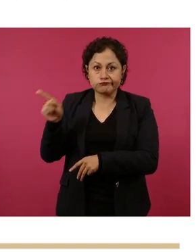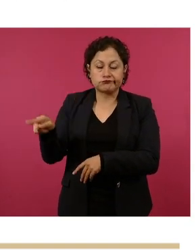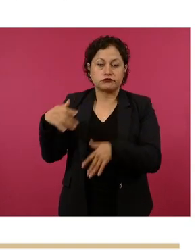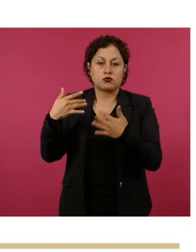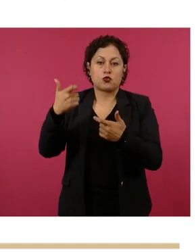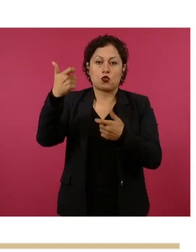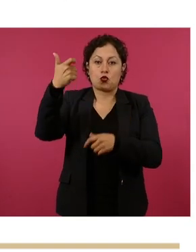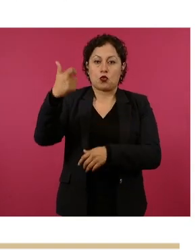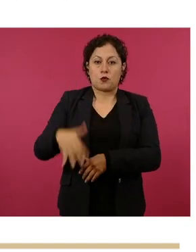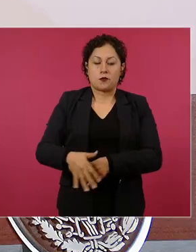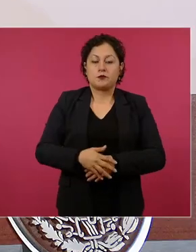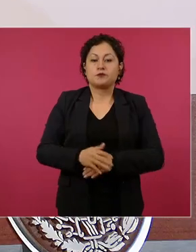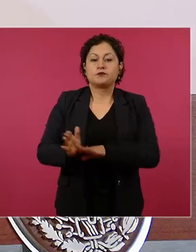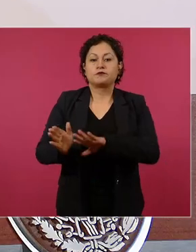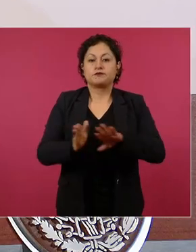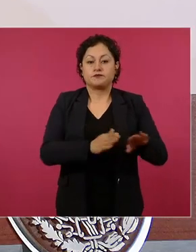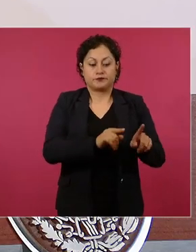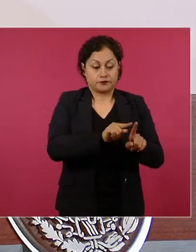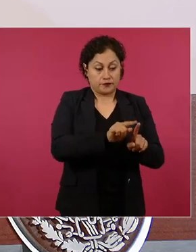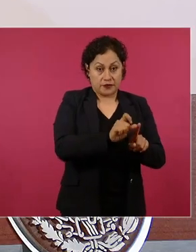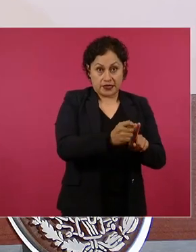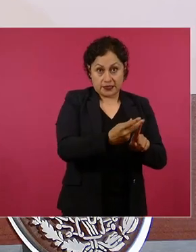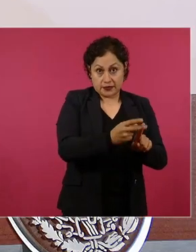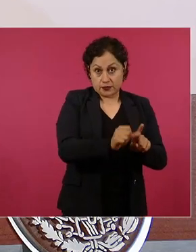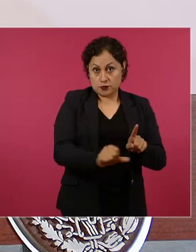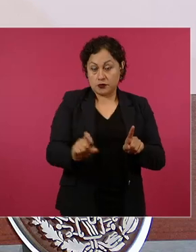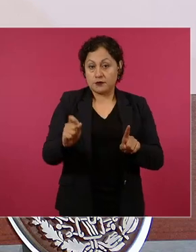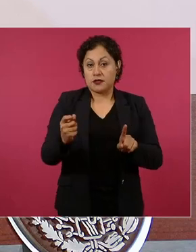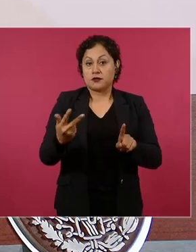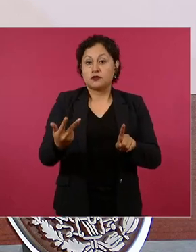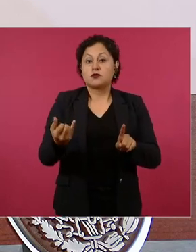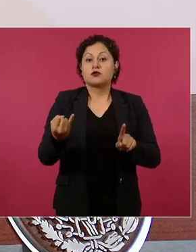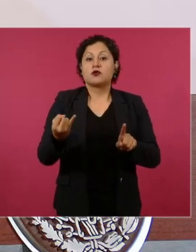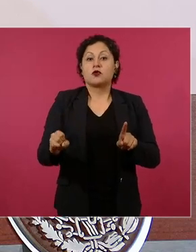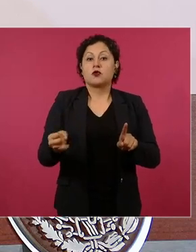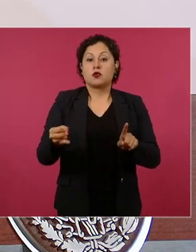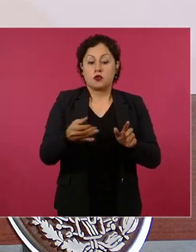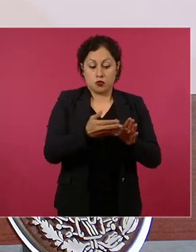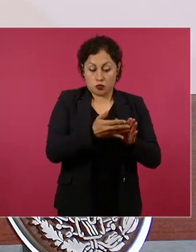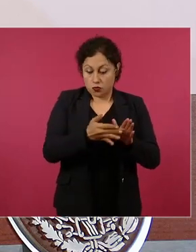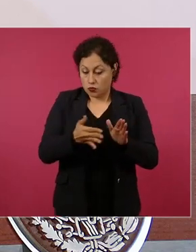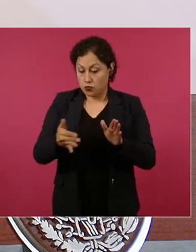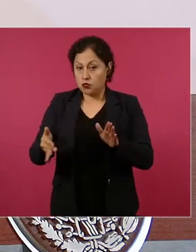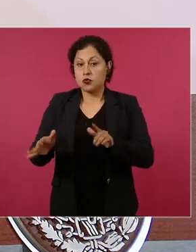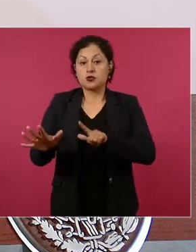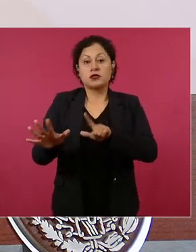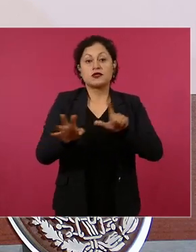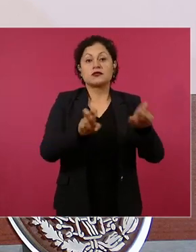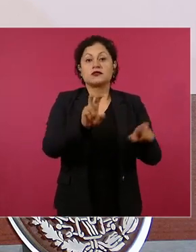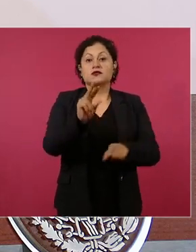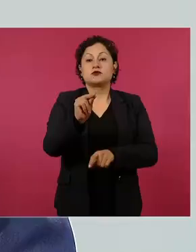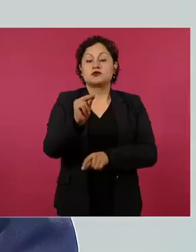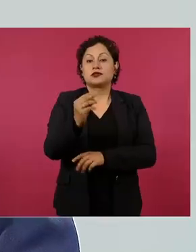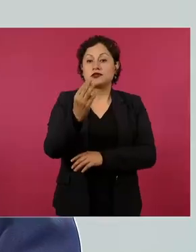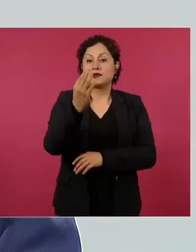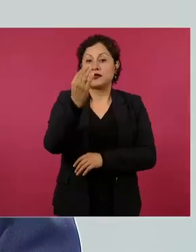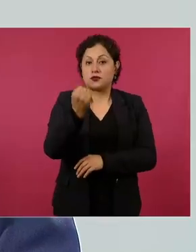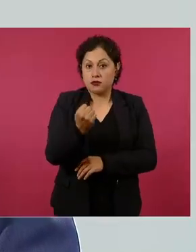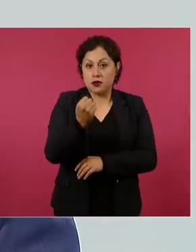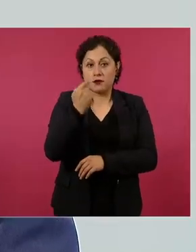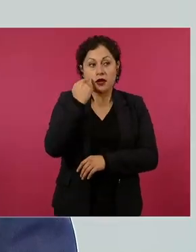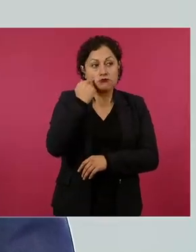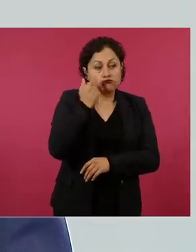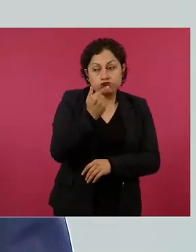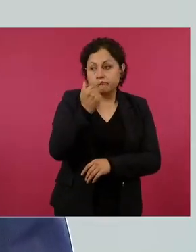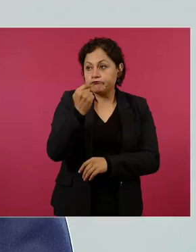el periodo del 22 al 28 de junio de este año, de las 789 verificaciones en el caso del gas LP que